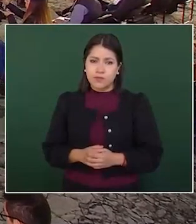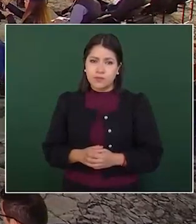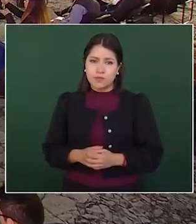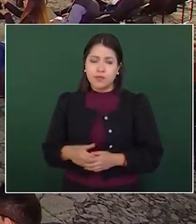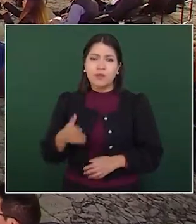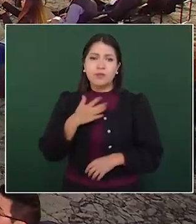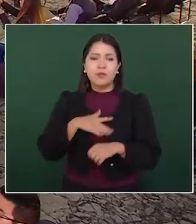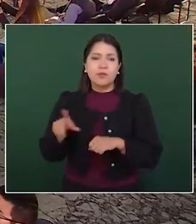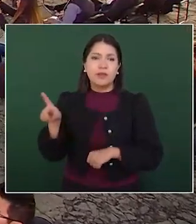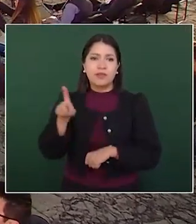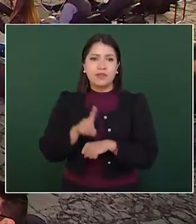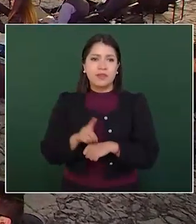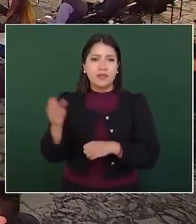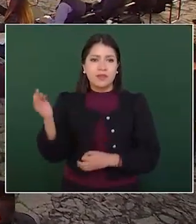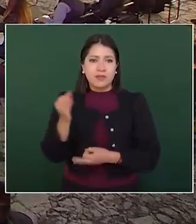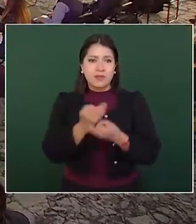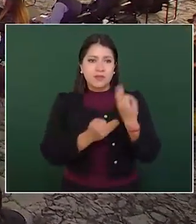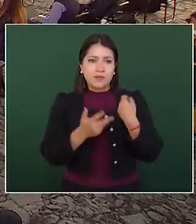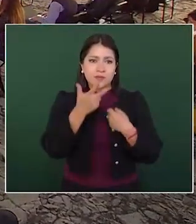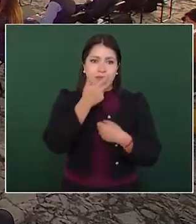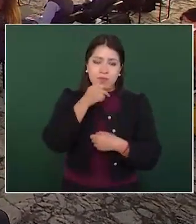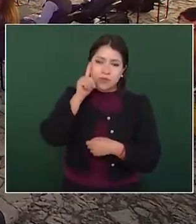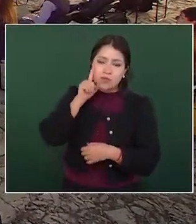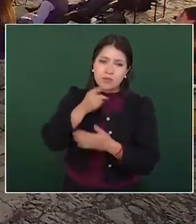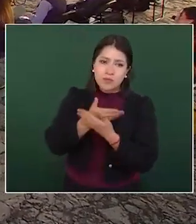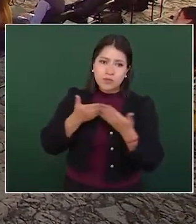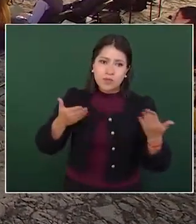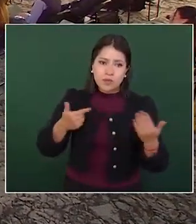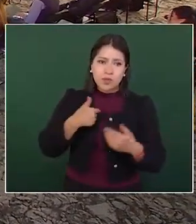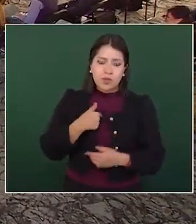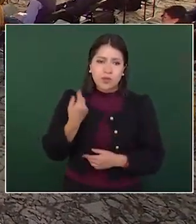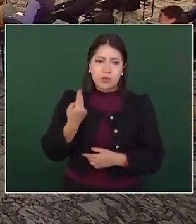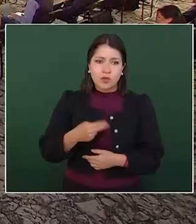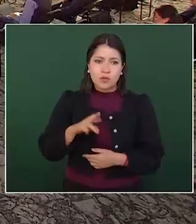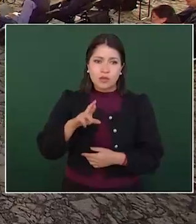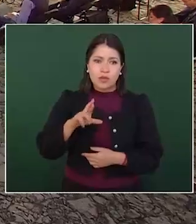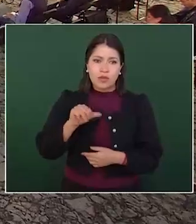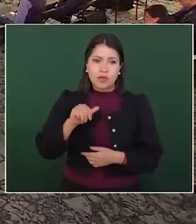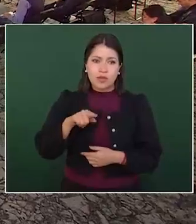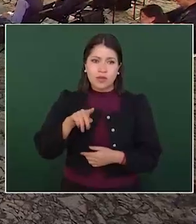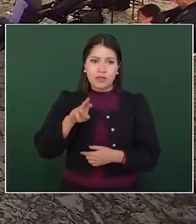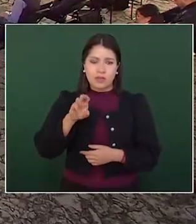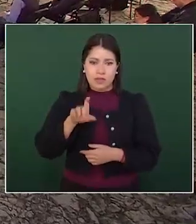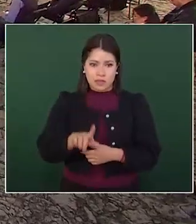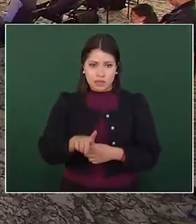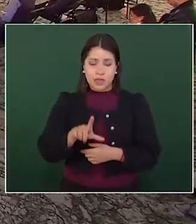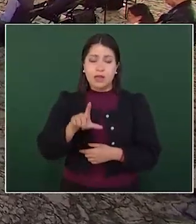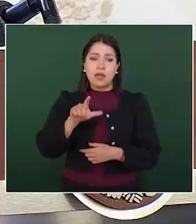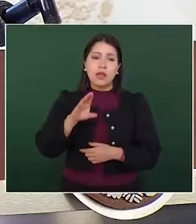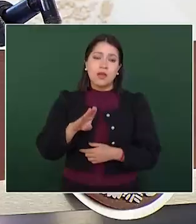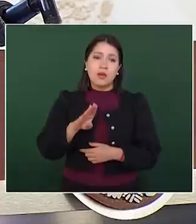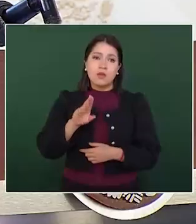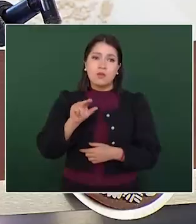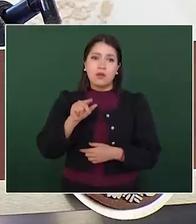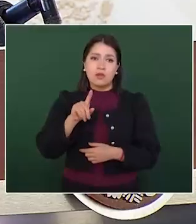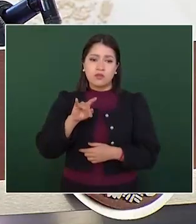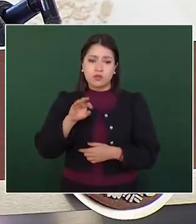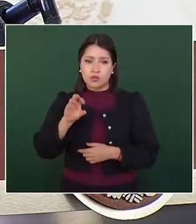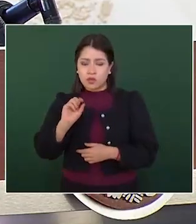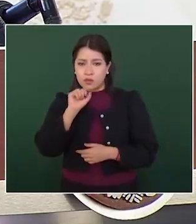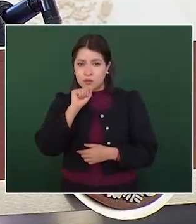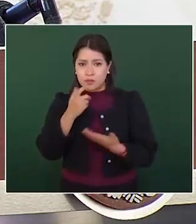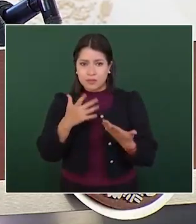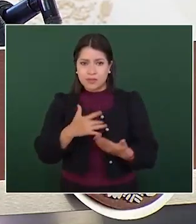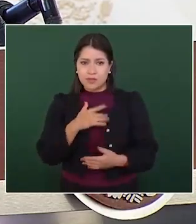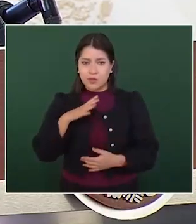Buenos días a todas y a todos. Mi nombre es Raquel Buenrostro. Me siento muy contenta y muy honrada de contar